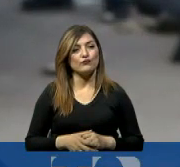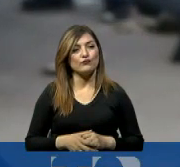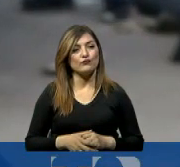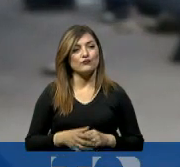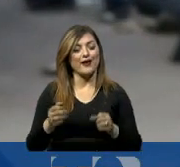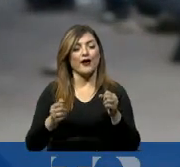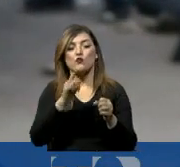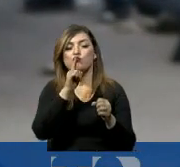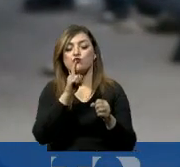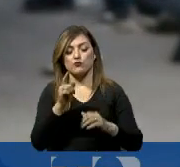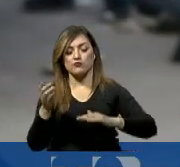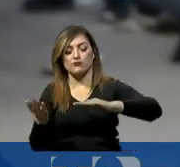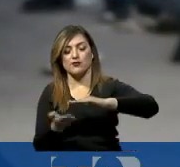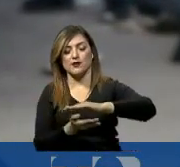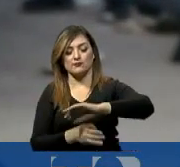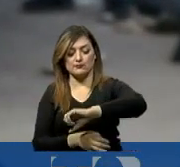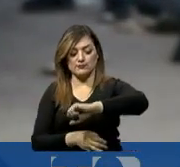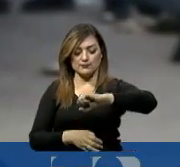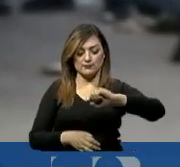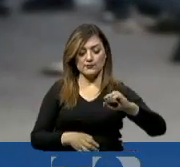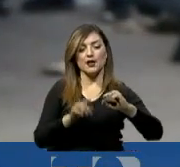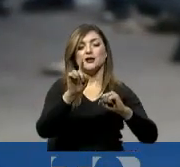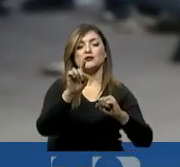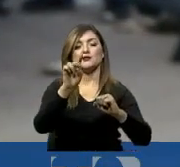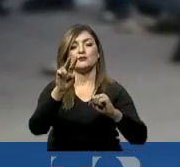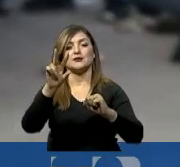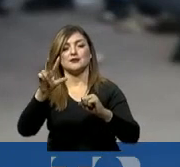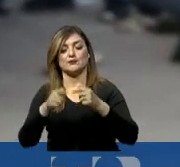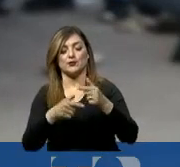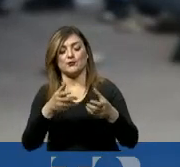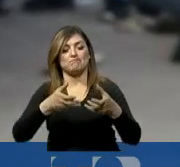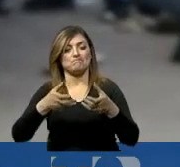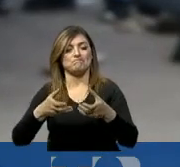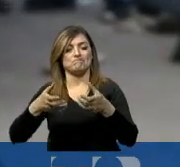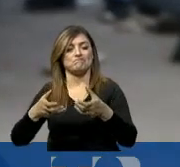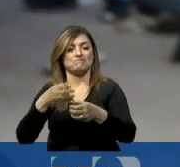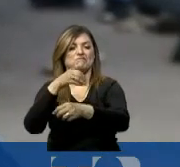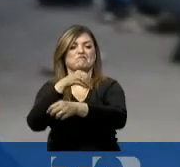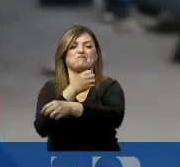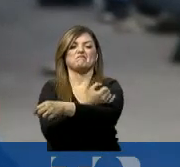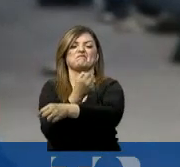el vehículo y proceden a sacar 123 paquetes tipo ladrillo que contenían